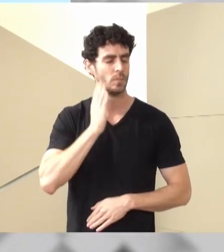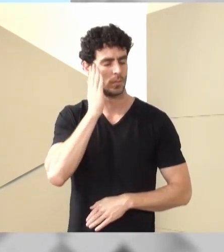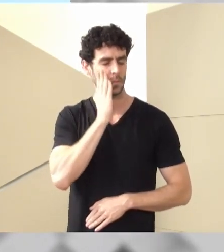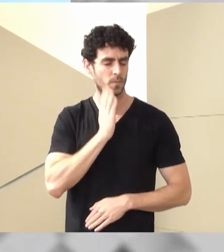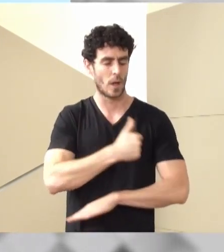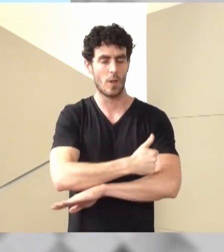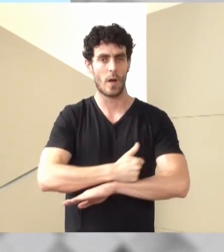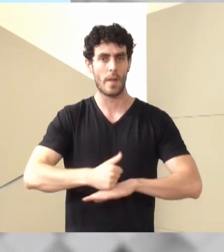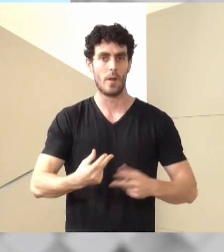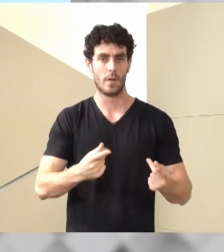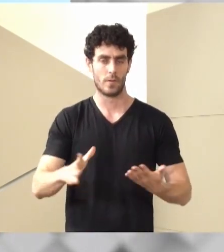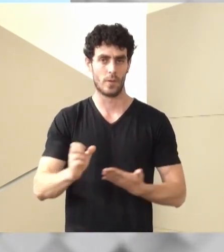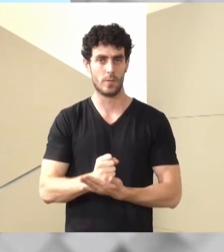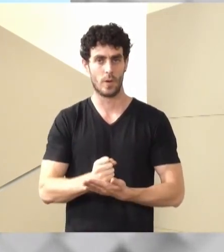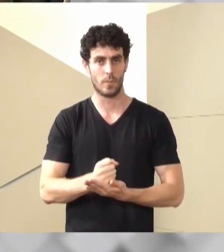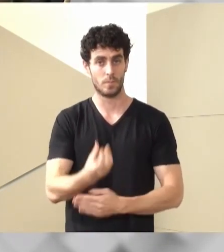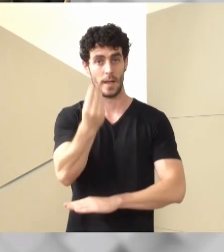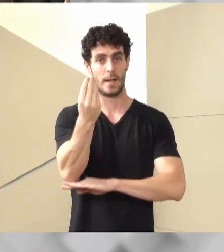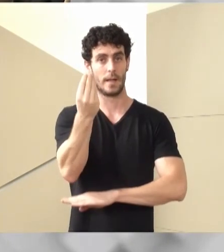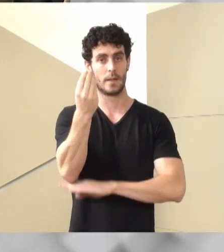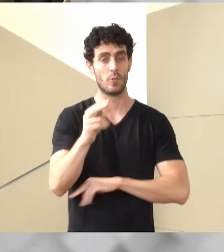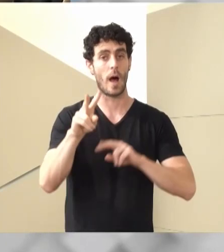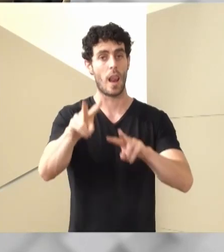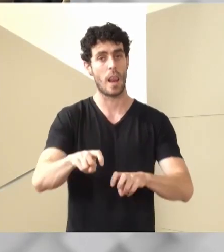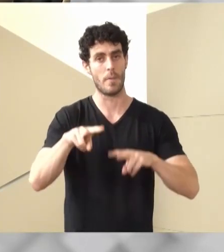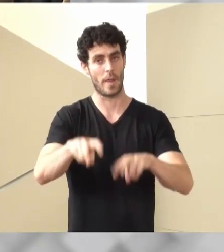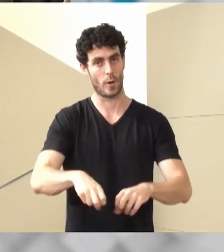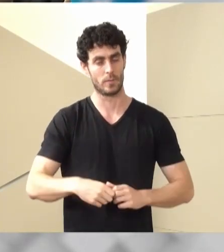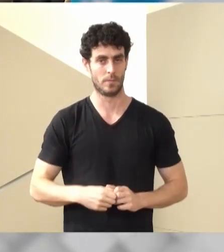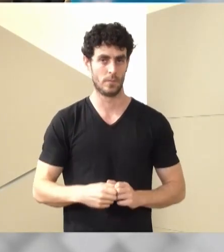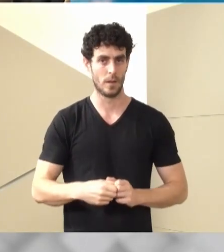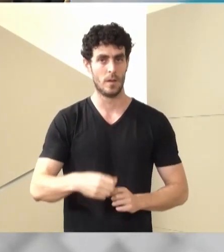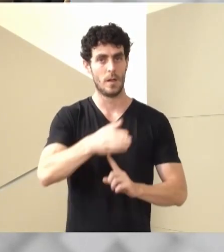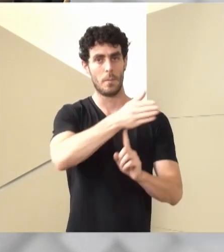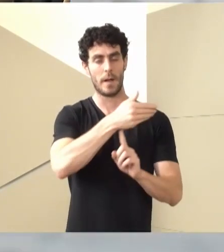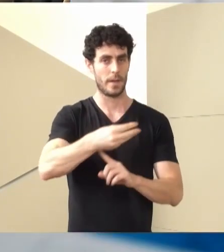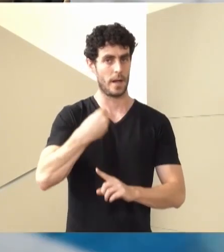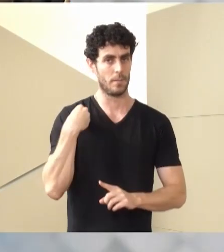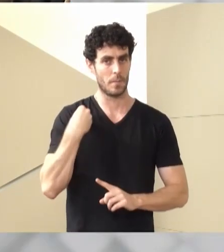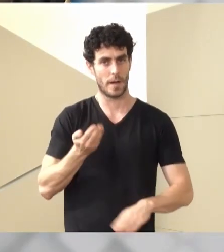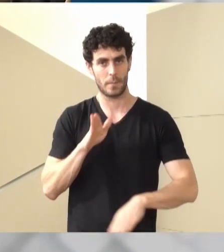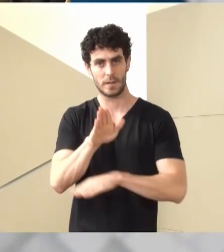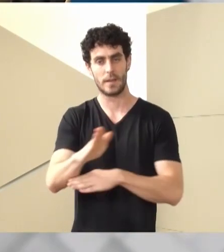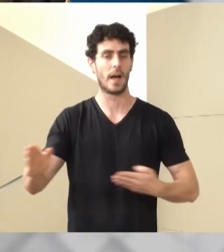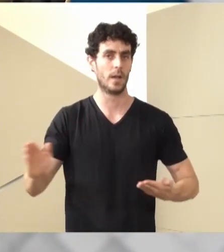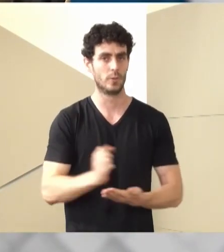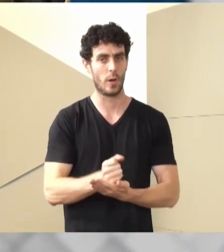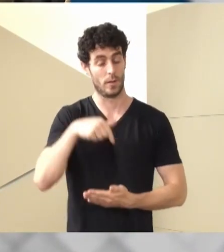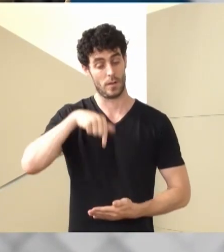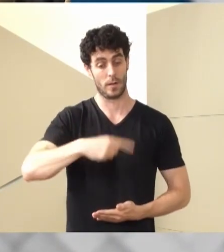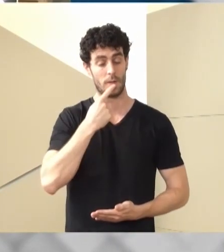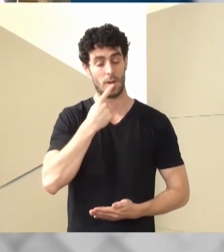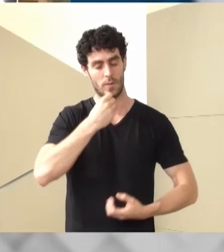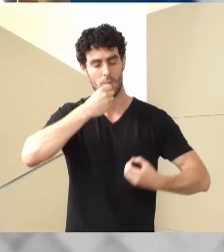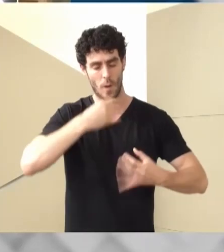los logroñeses, como es frente a la estatua del Labrador. Esa bandera nos representa a todos y, como muy bien se ha dicho, y yo